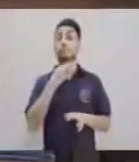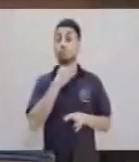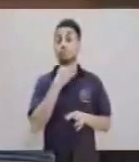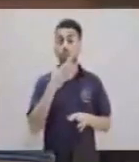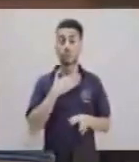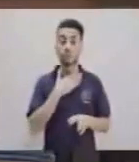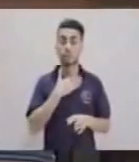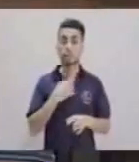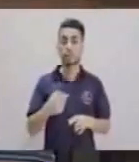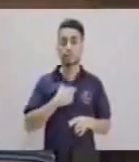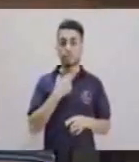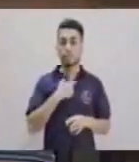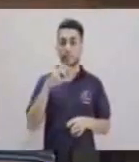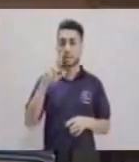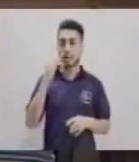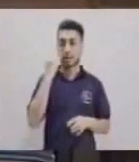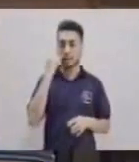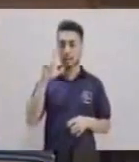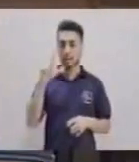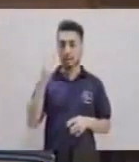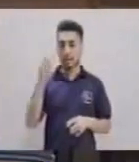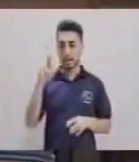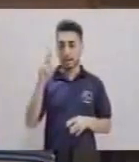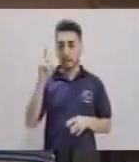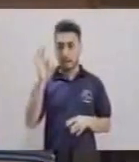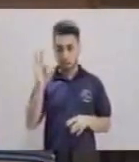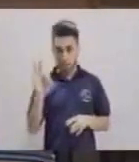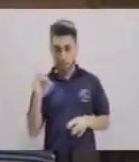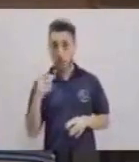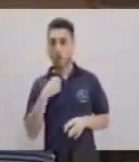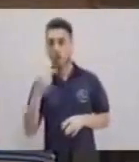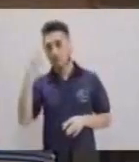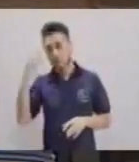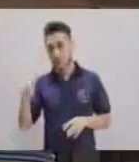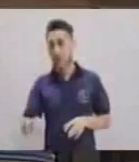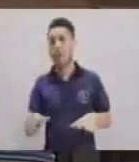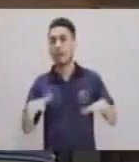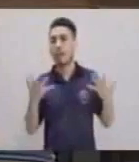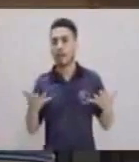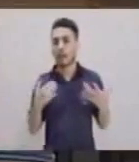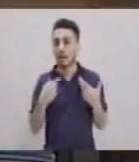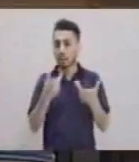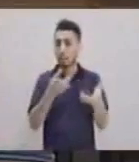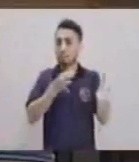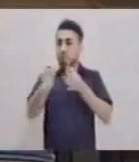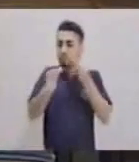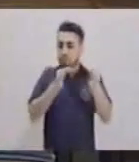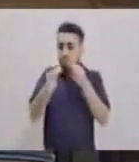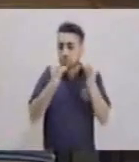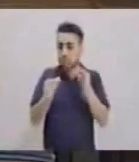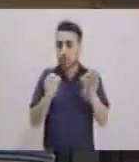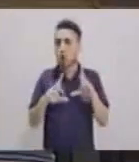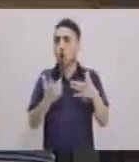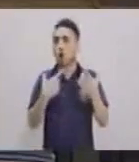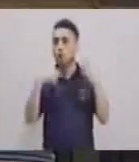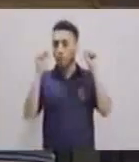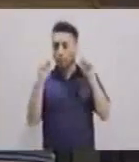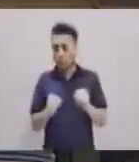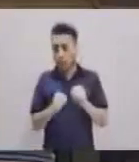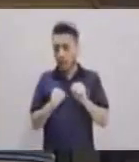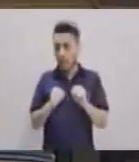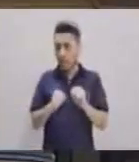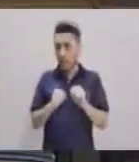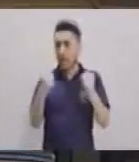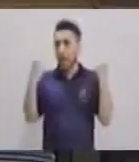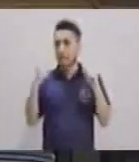Mucho gusto. Mi nombre es Ricardo Ponciano. Y al día de hoy estaré con ustedes explicando cómo podemos